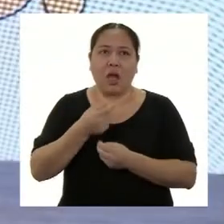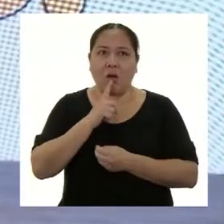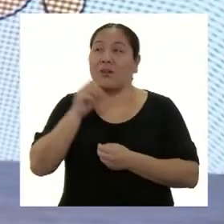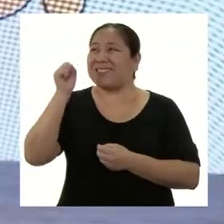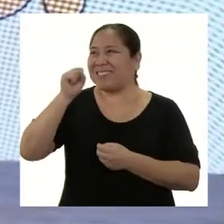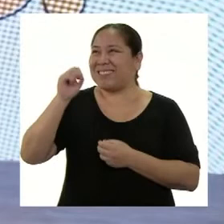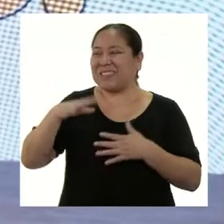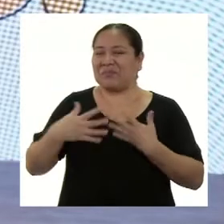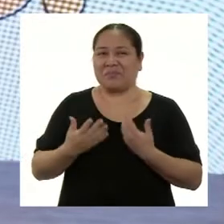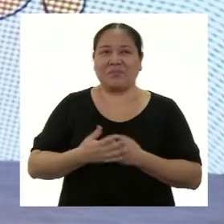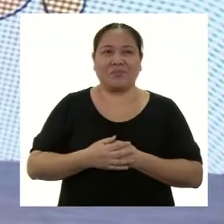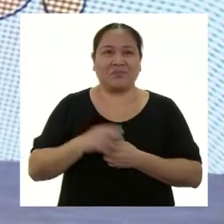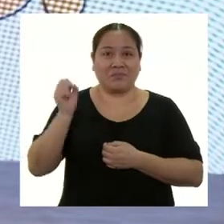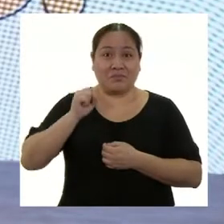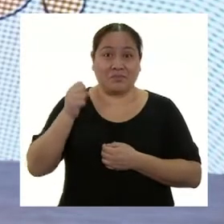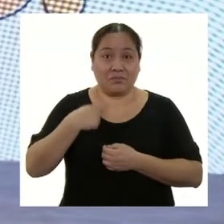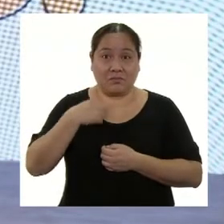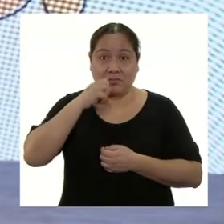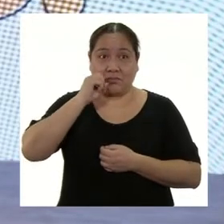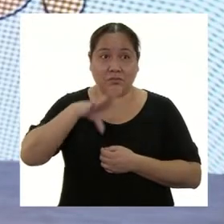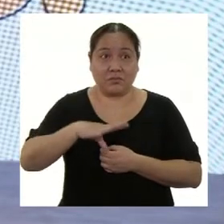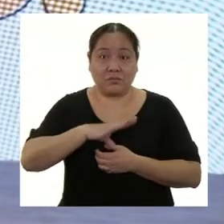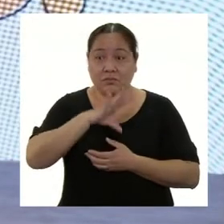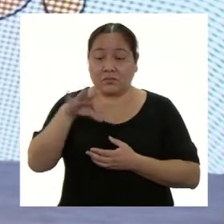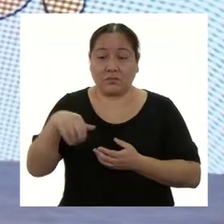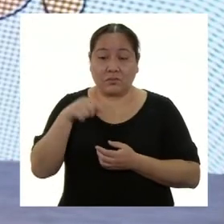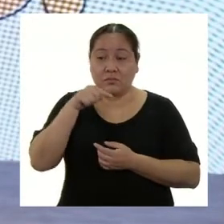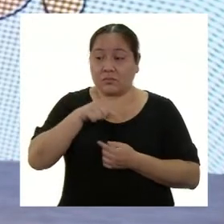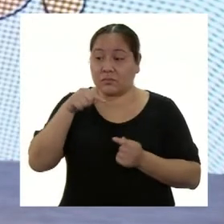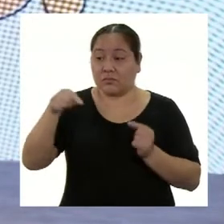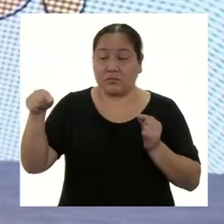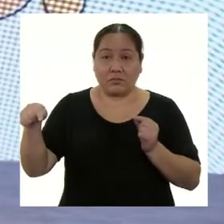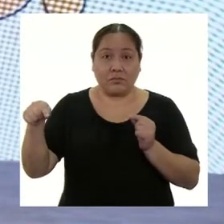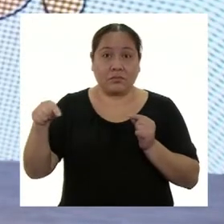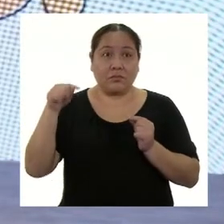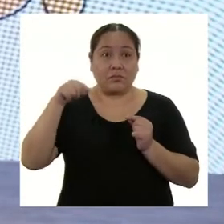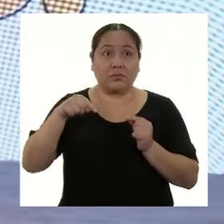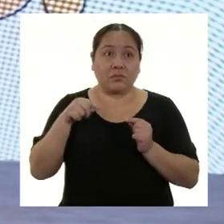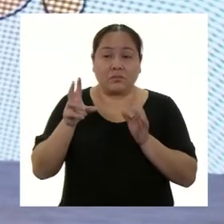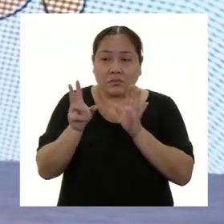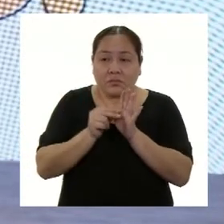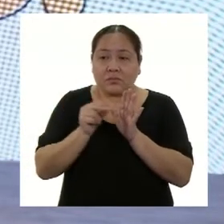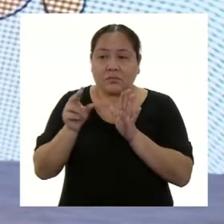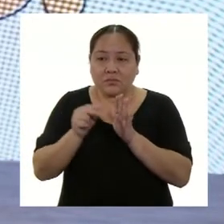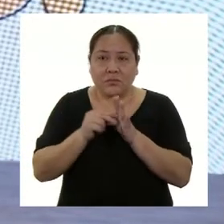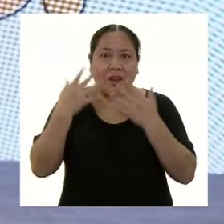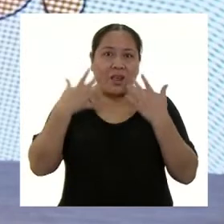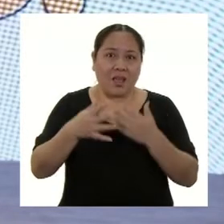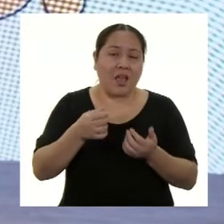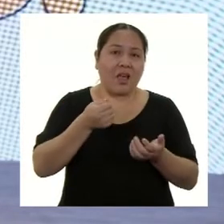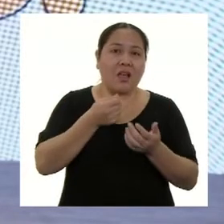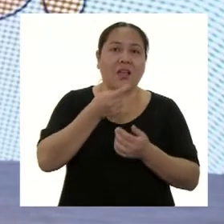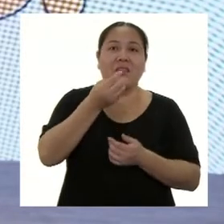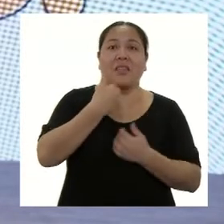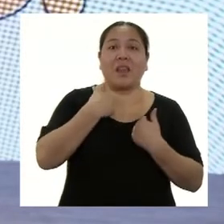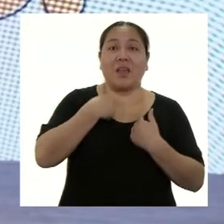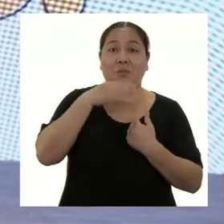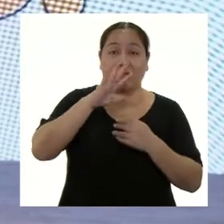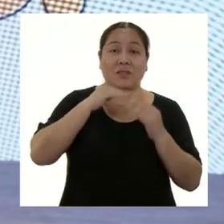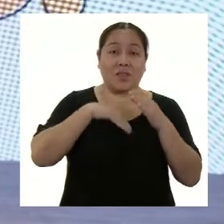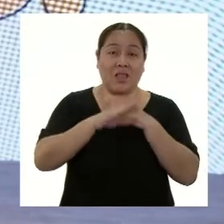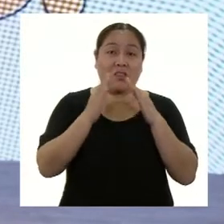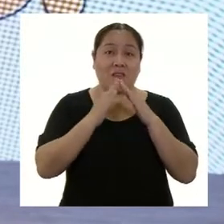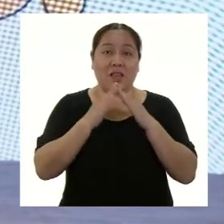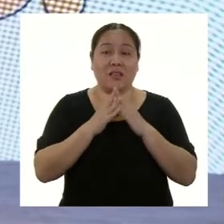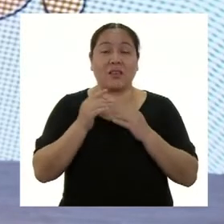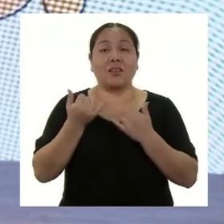pudo, sobre todo cuando les dije que todas las semillas de esos vegetales podríamos sacarlas de los que ya teníamos en casa. Así que he